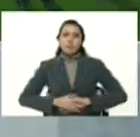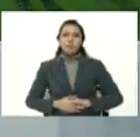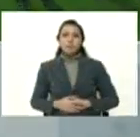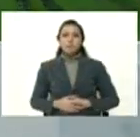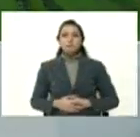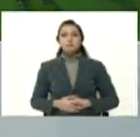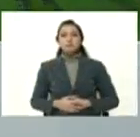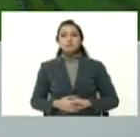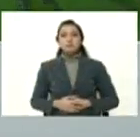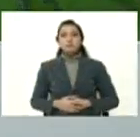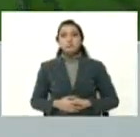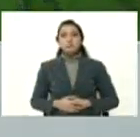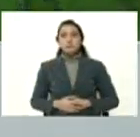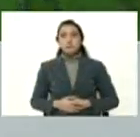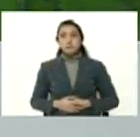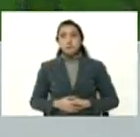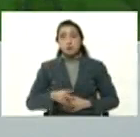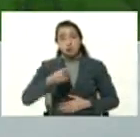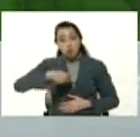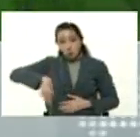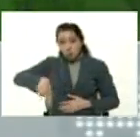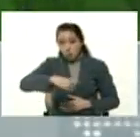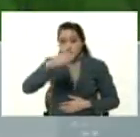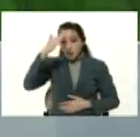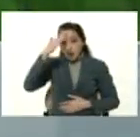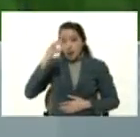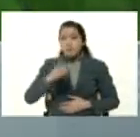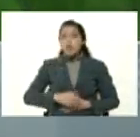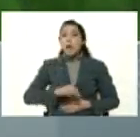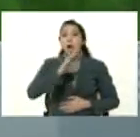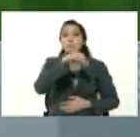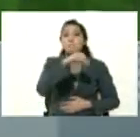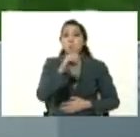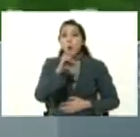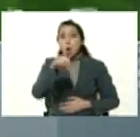ya que ustedes han tocado el tema de monómeros